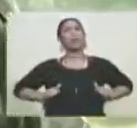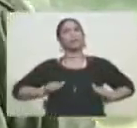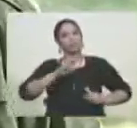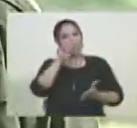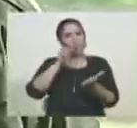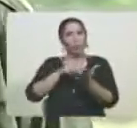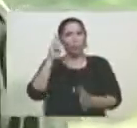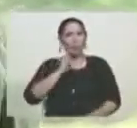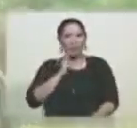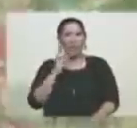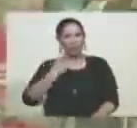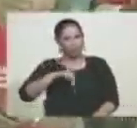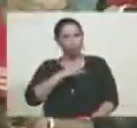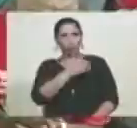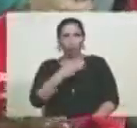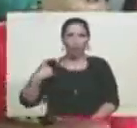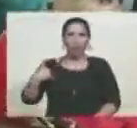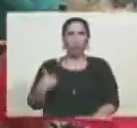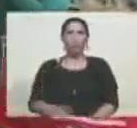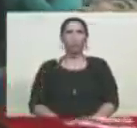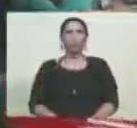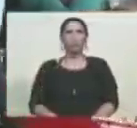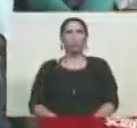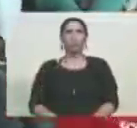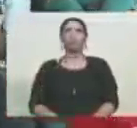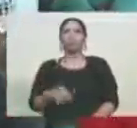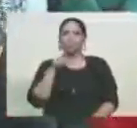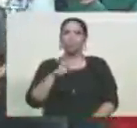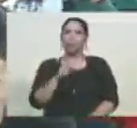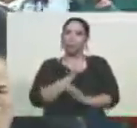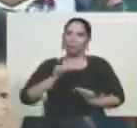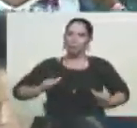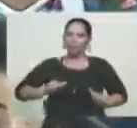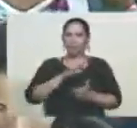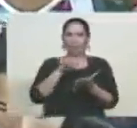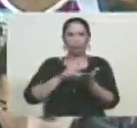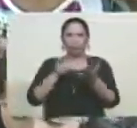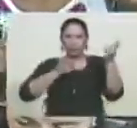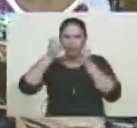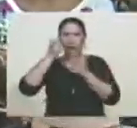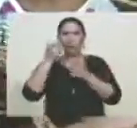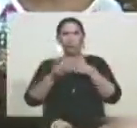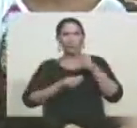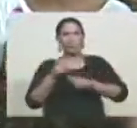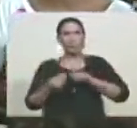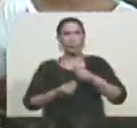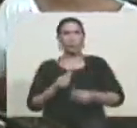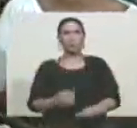Esa es la Fuerza Armada que soñó mi comandante Chávez.